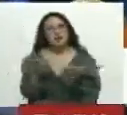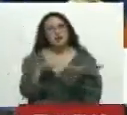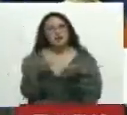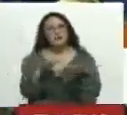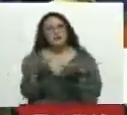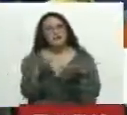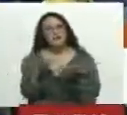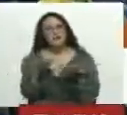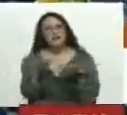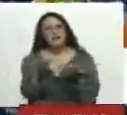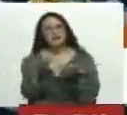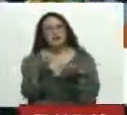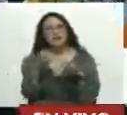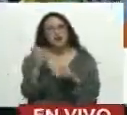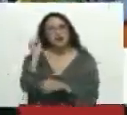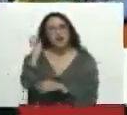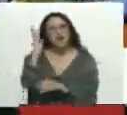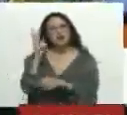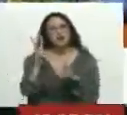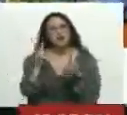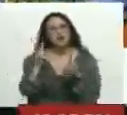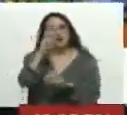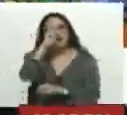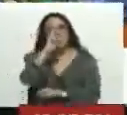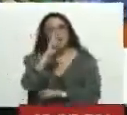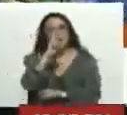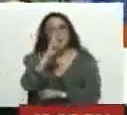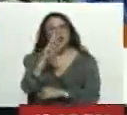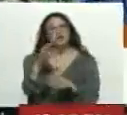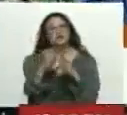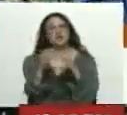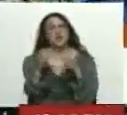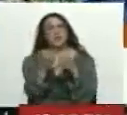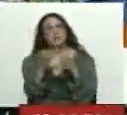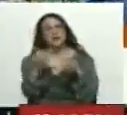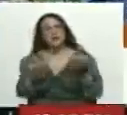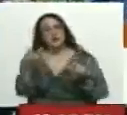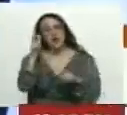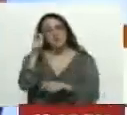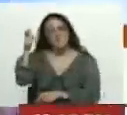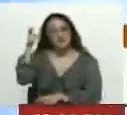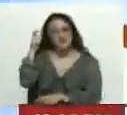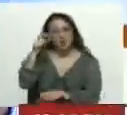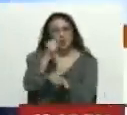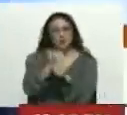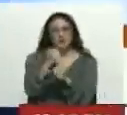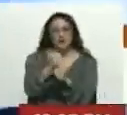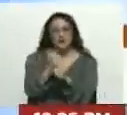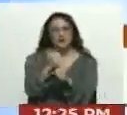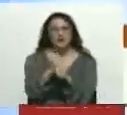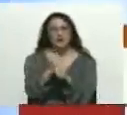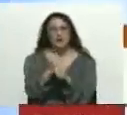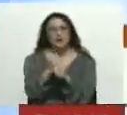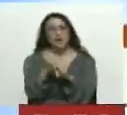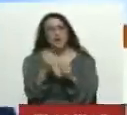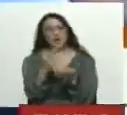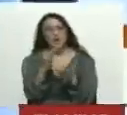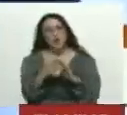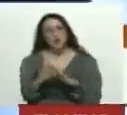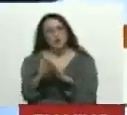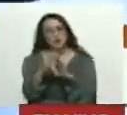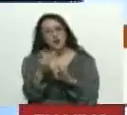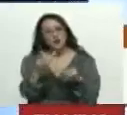que conforman el congreso de la nueva época todos los compañeros campesinos obreros creo que comuneros tenemos que